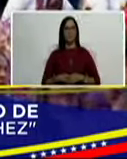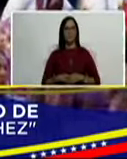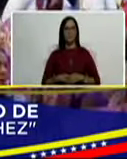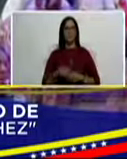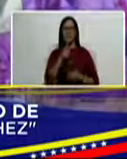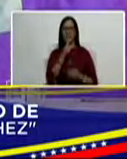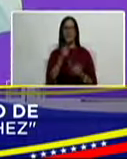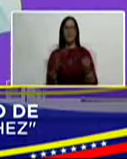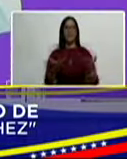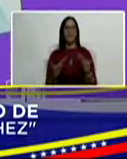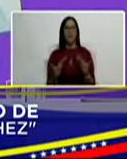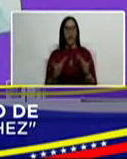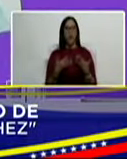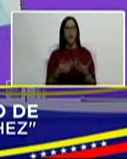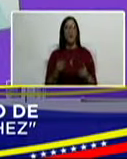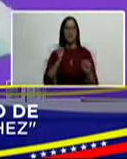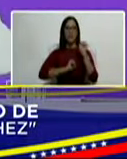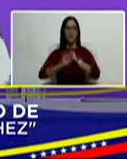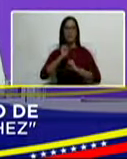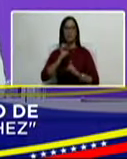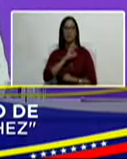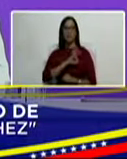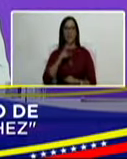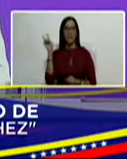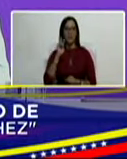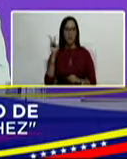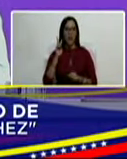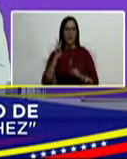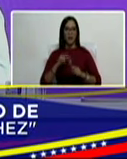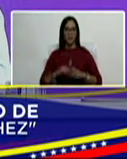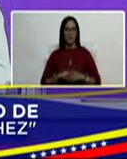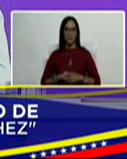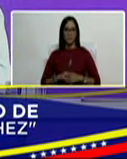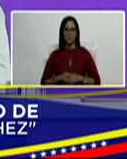¿Quién trajo el feminismo socialista a Venezuela?